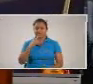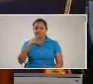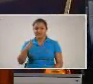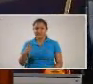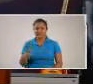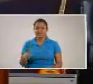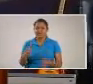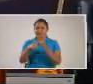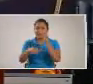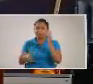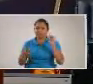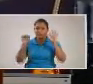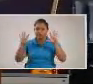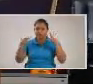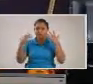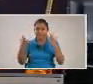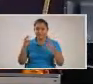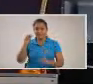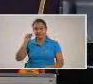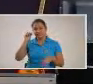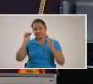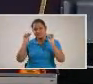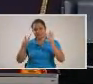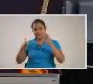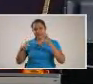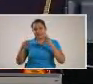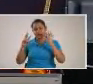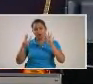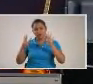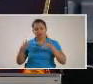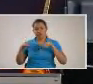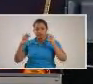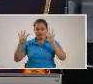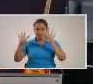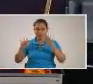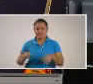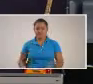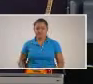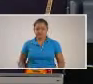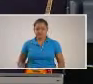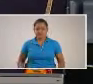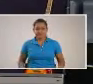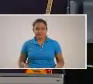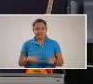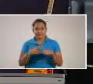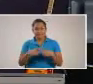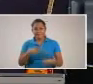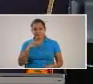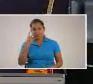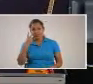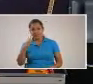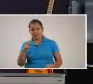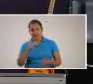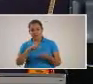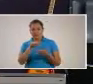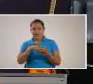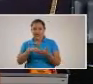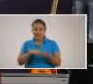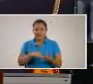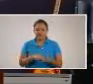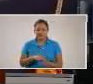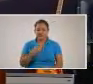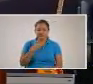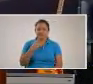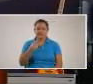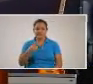8 y 9. Porque, perdón, ya no leímos el versículo 9, pero mire, se lo voy a leer acá, acá lo tengo.